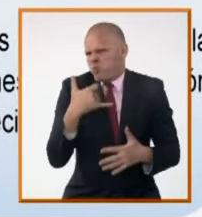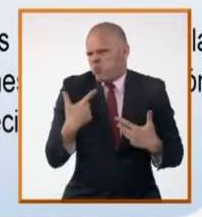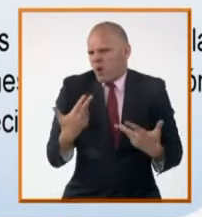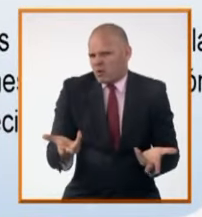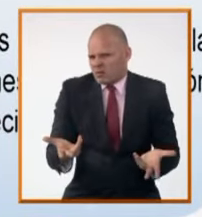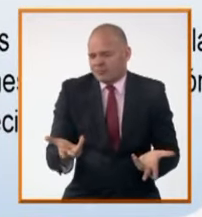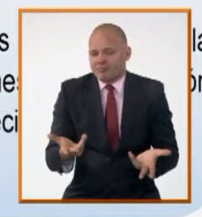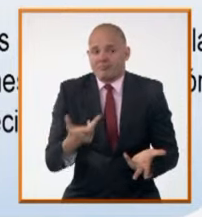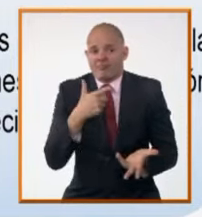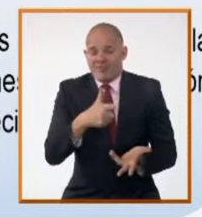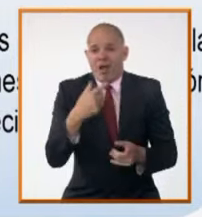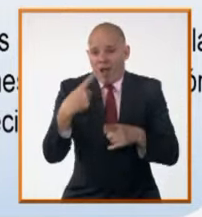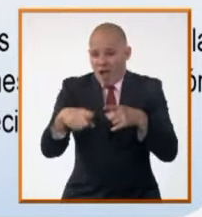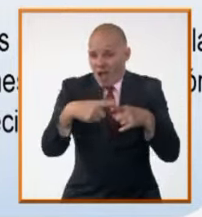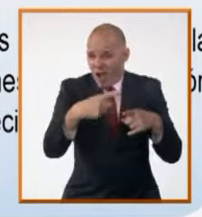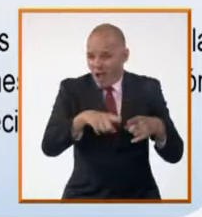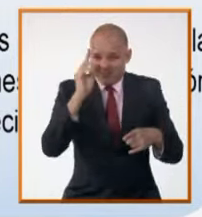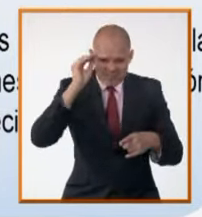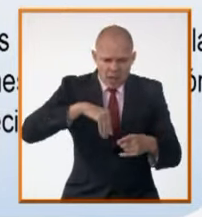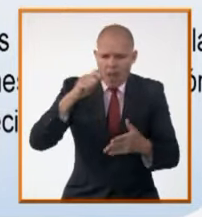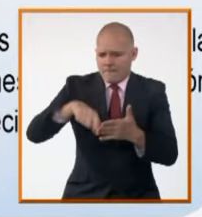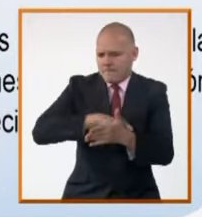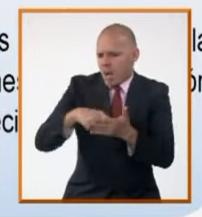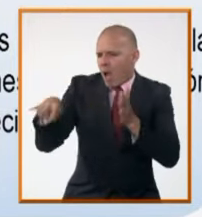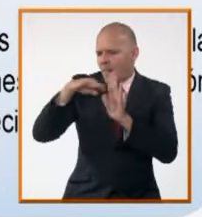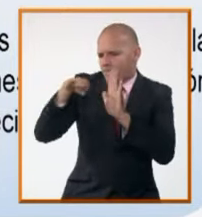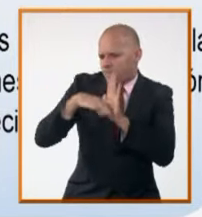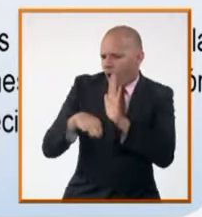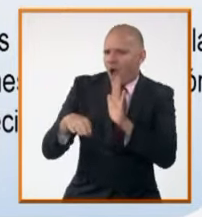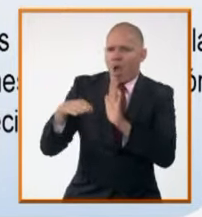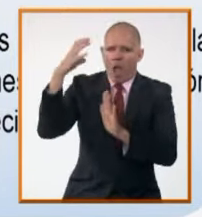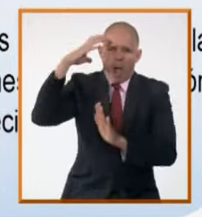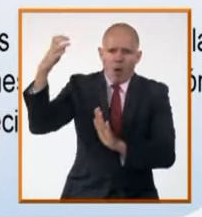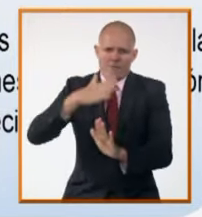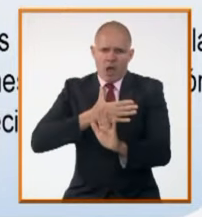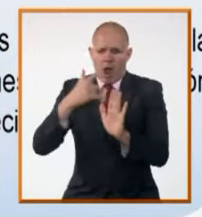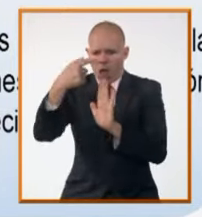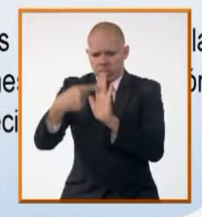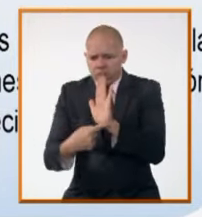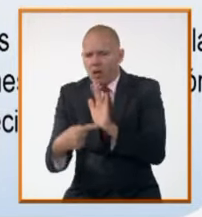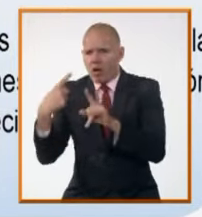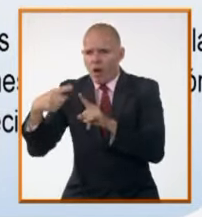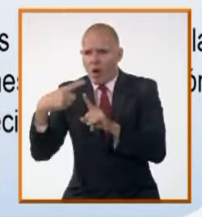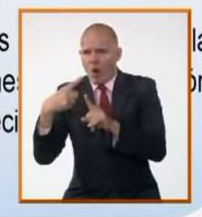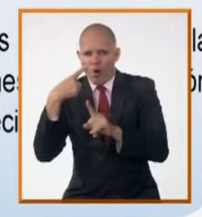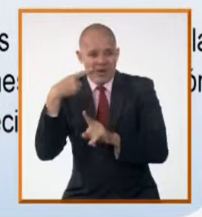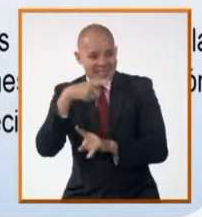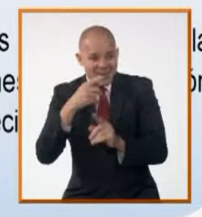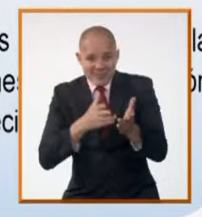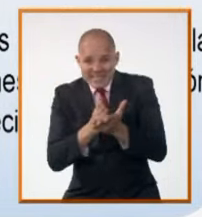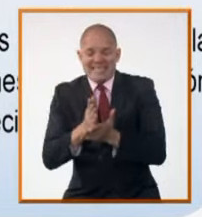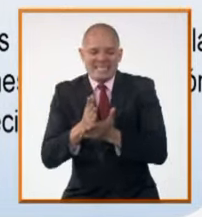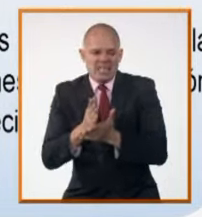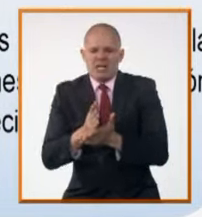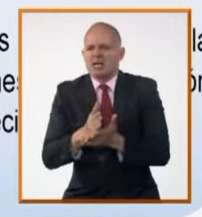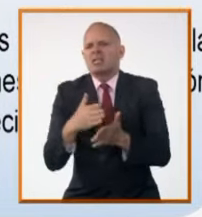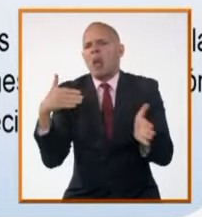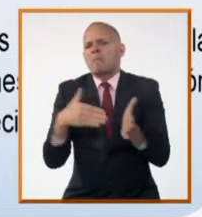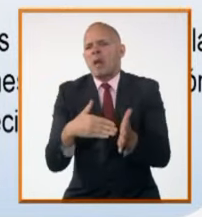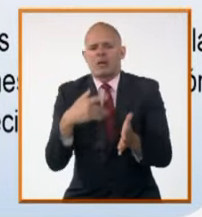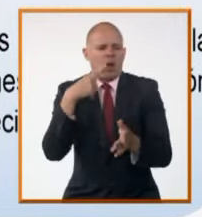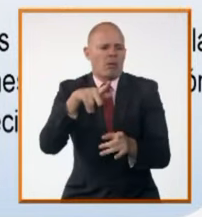para conducir los planes, los programas, las proyecciones de recuperación económica, cuestiones que durante